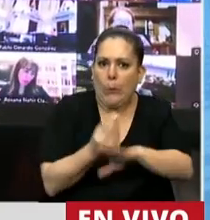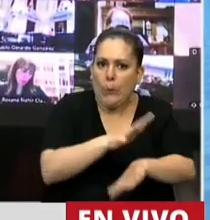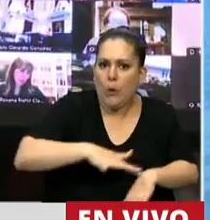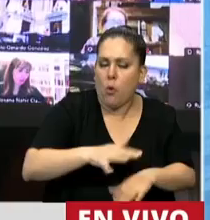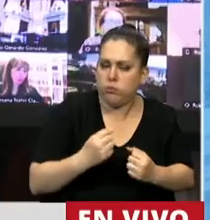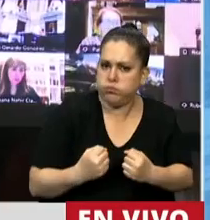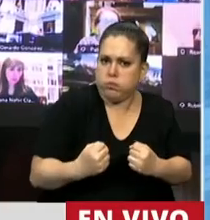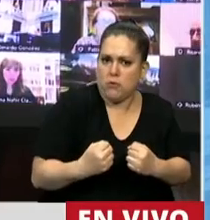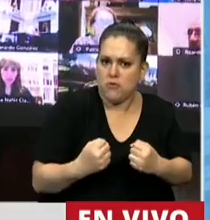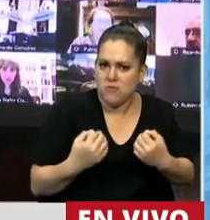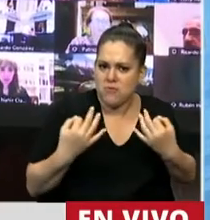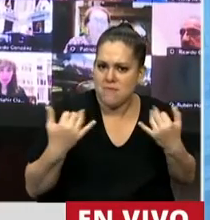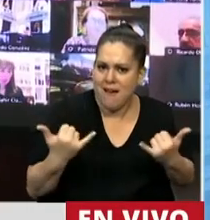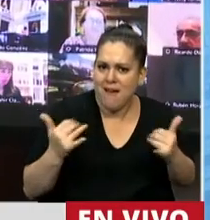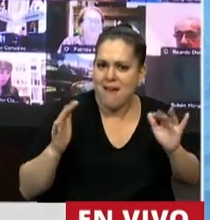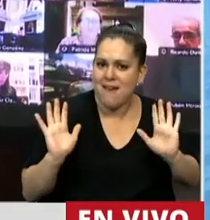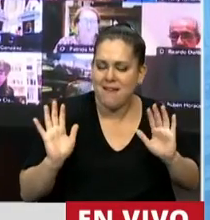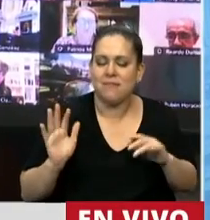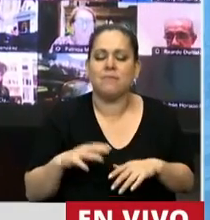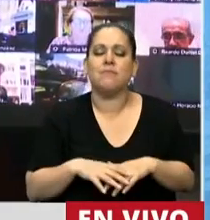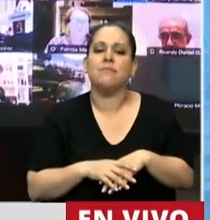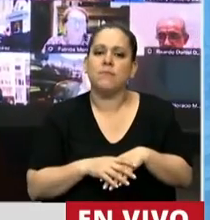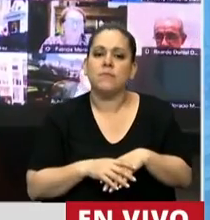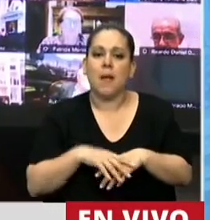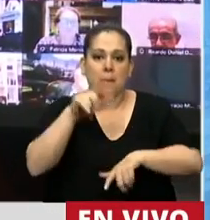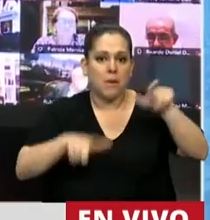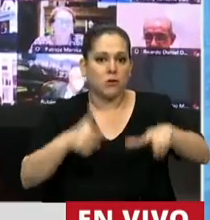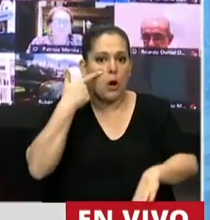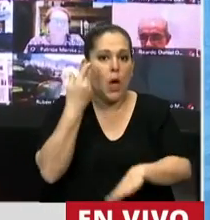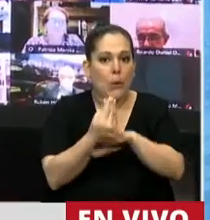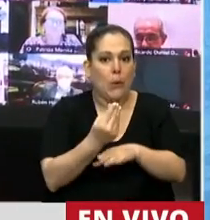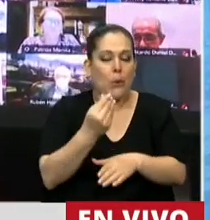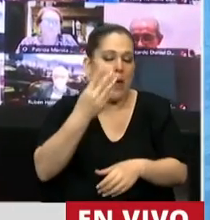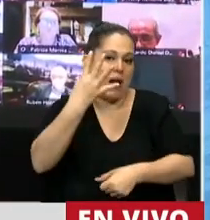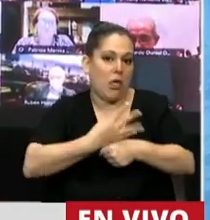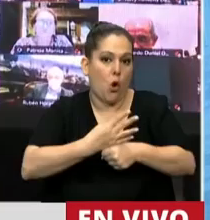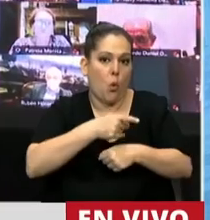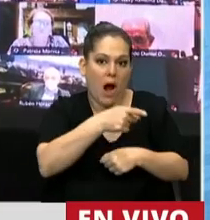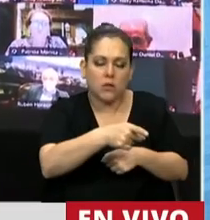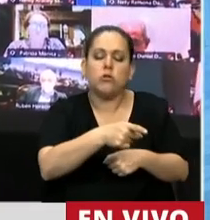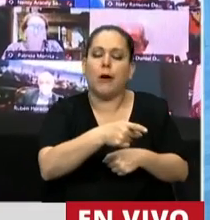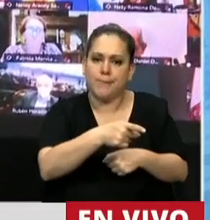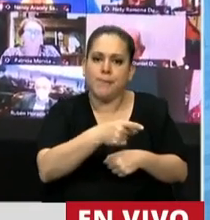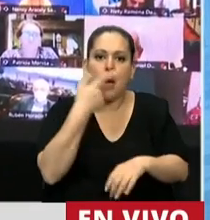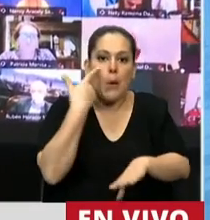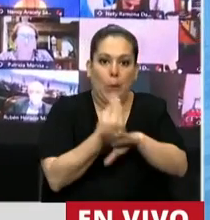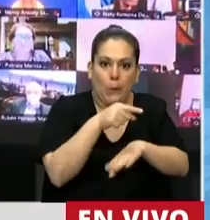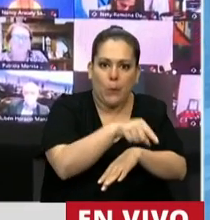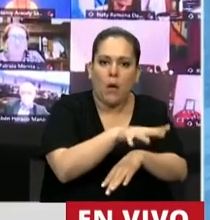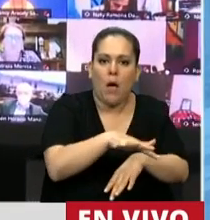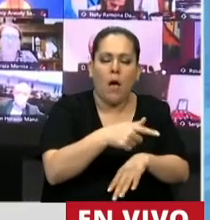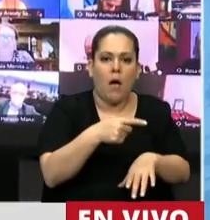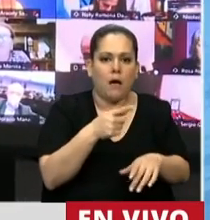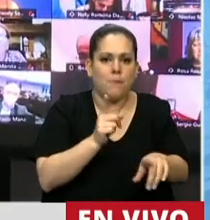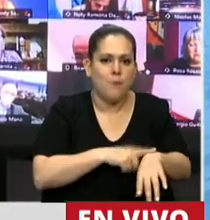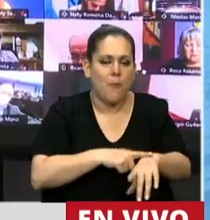de alguna manera presidente los veo quartet se sentimos a partir de aquel momento histórico que